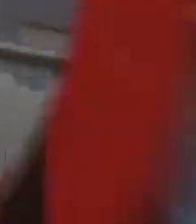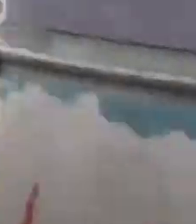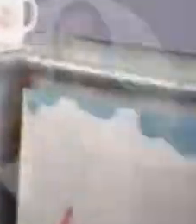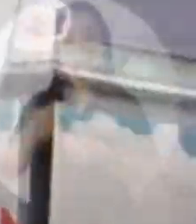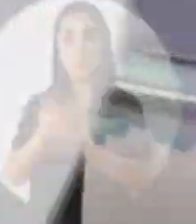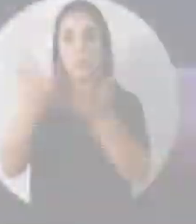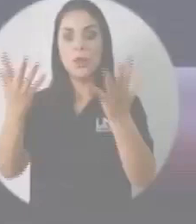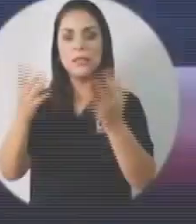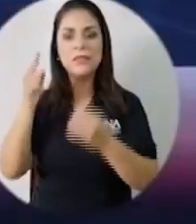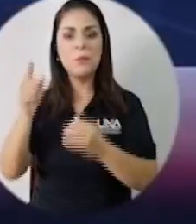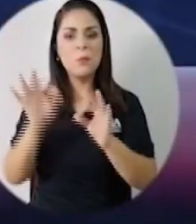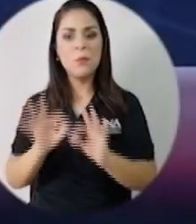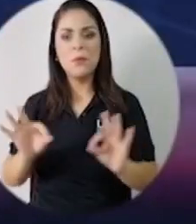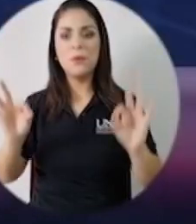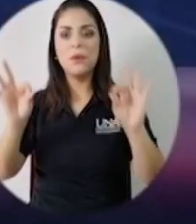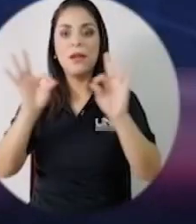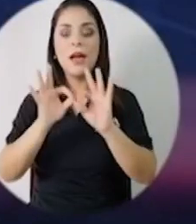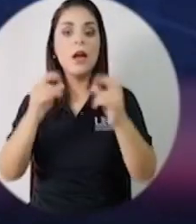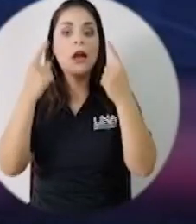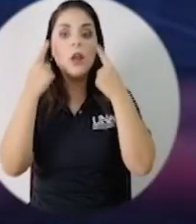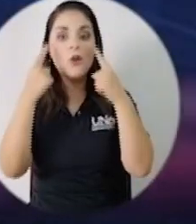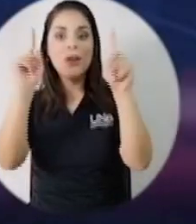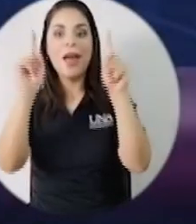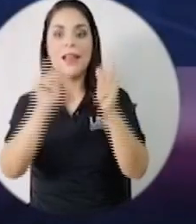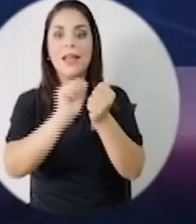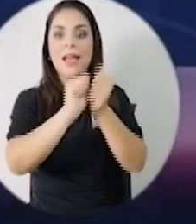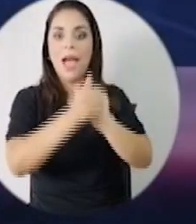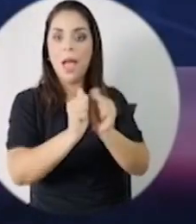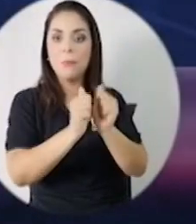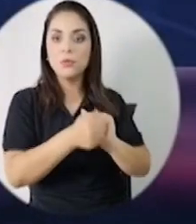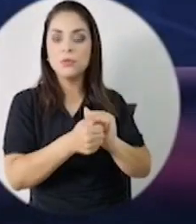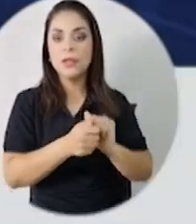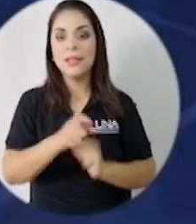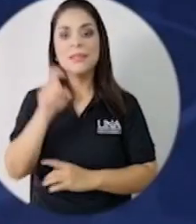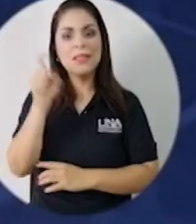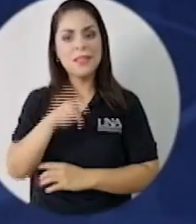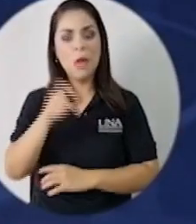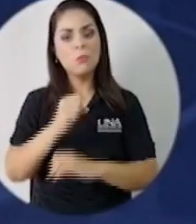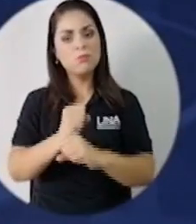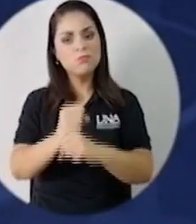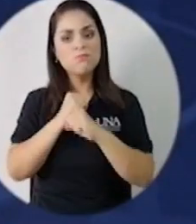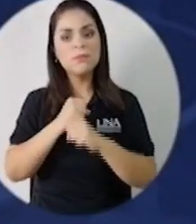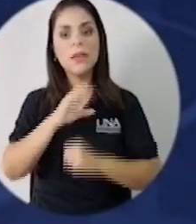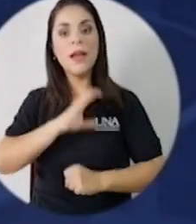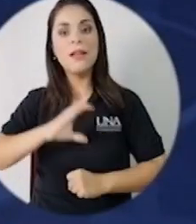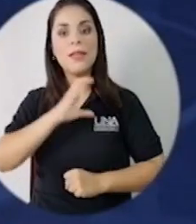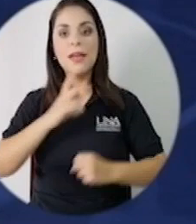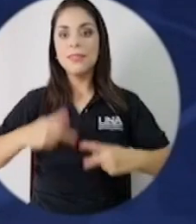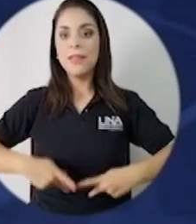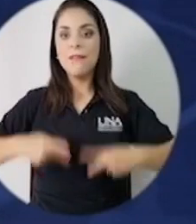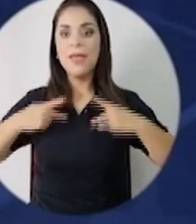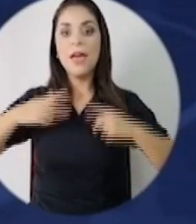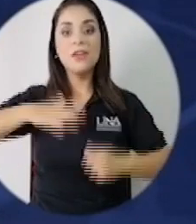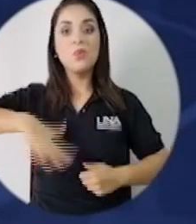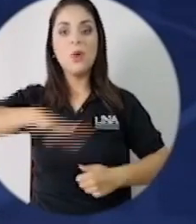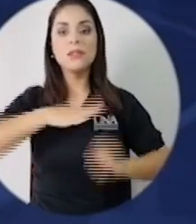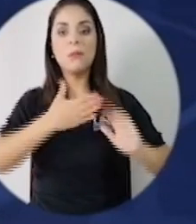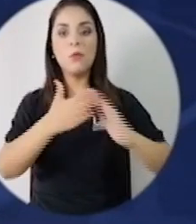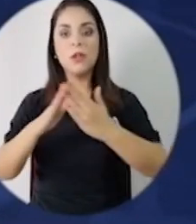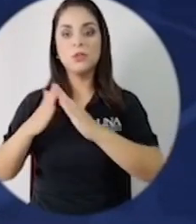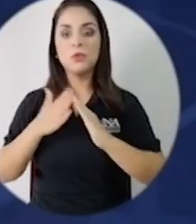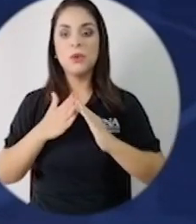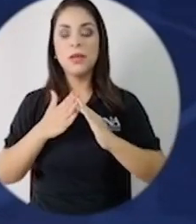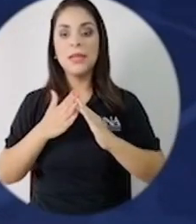políticas públicas son fundamentales para generar esas condiciones, esos cambios que necesitamos para garantizar la calidad de vida de nuestra